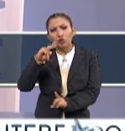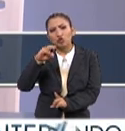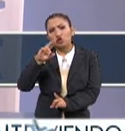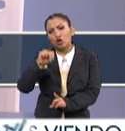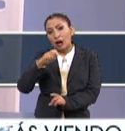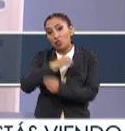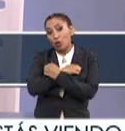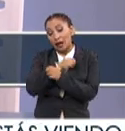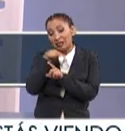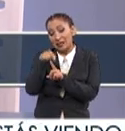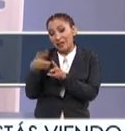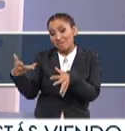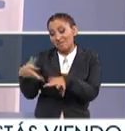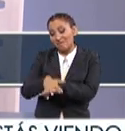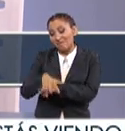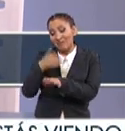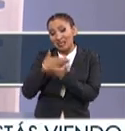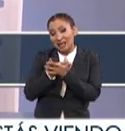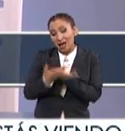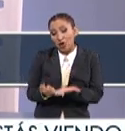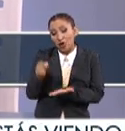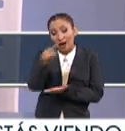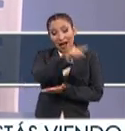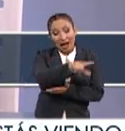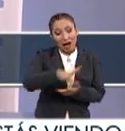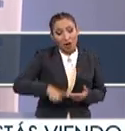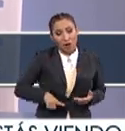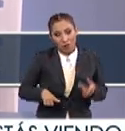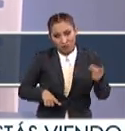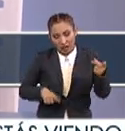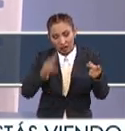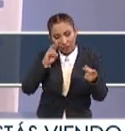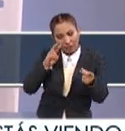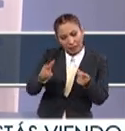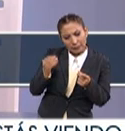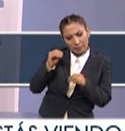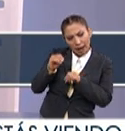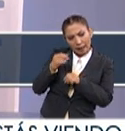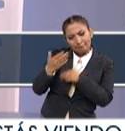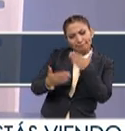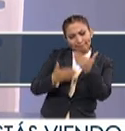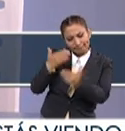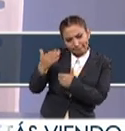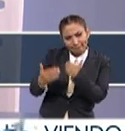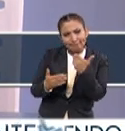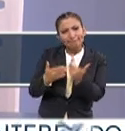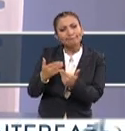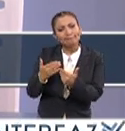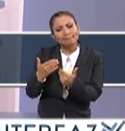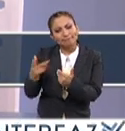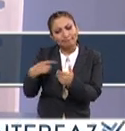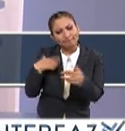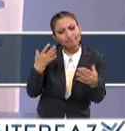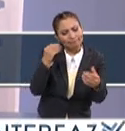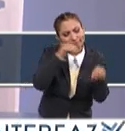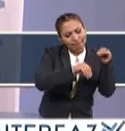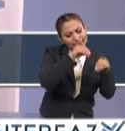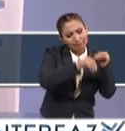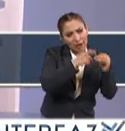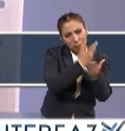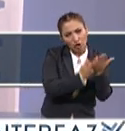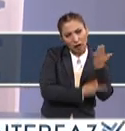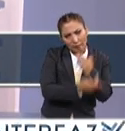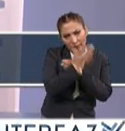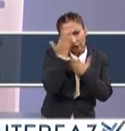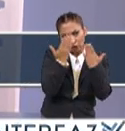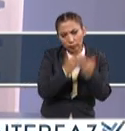y bueno, pues hay una construcción que el Estado ubica para poder desarrollar la implementación de los planes